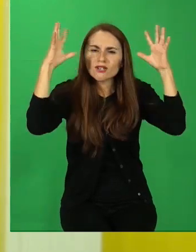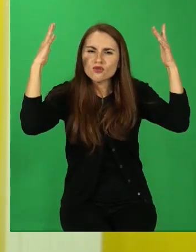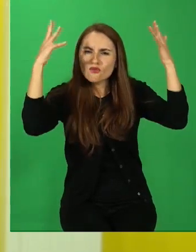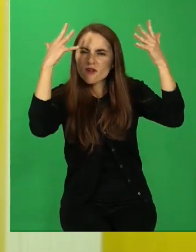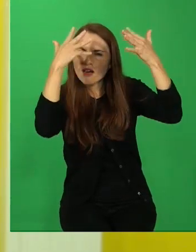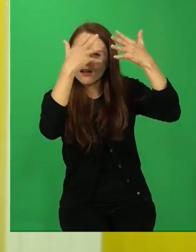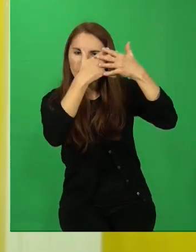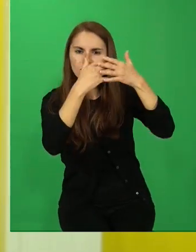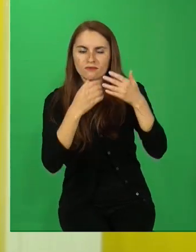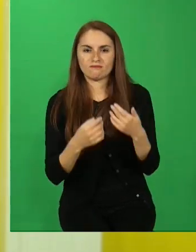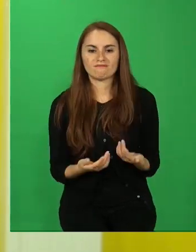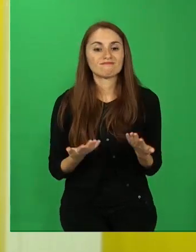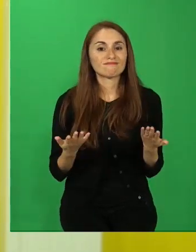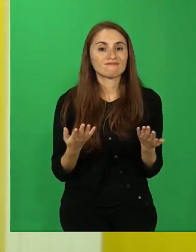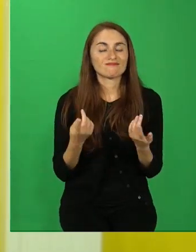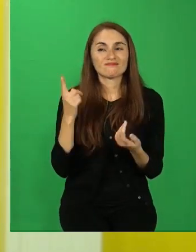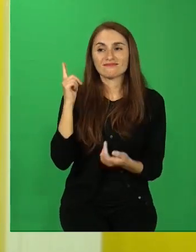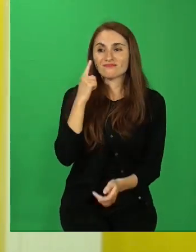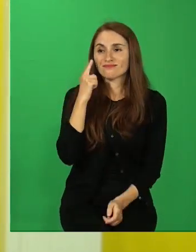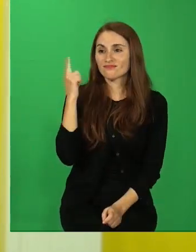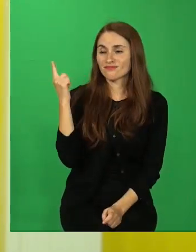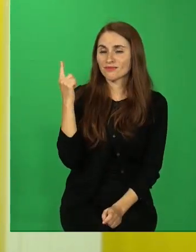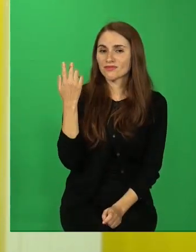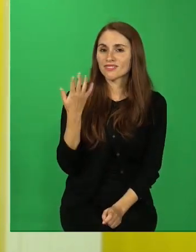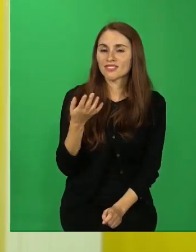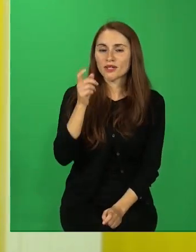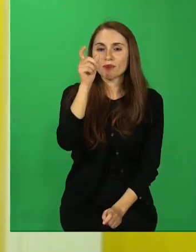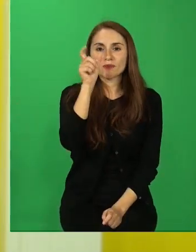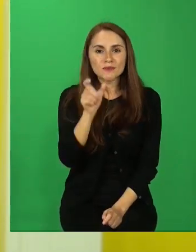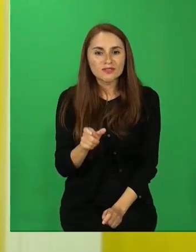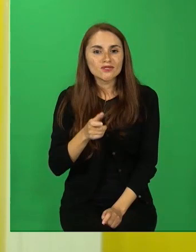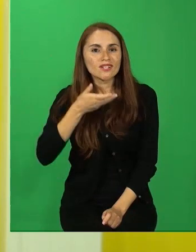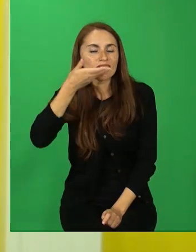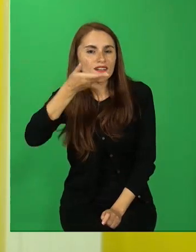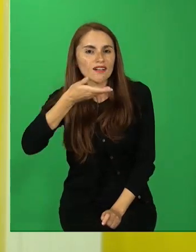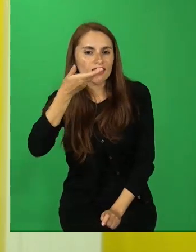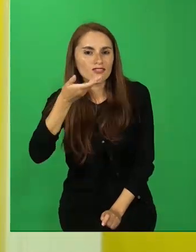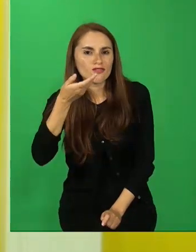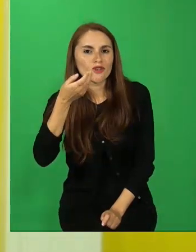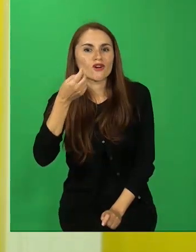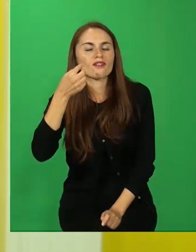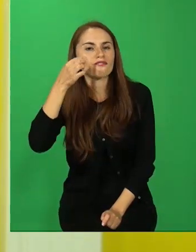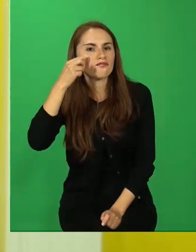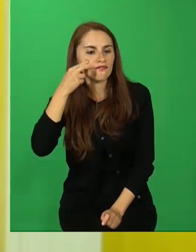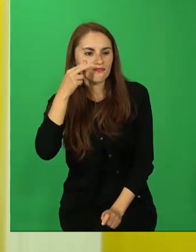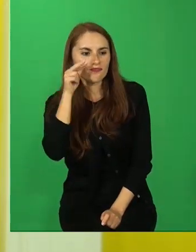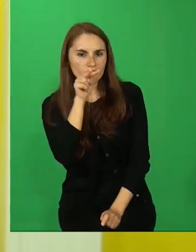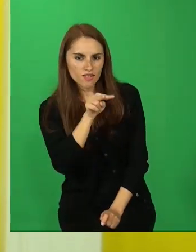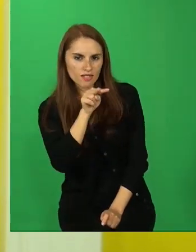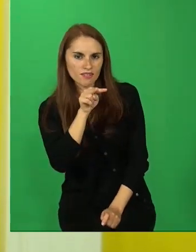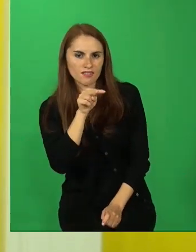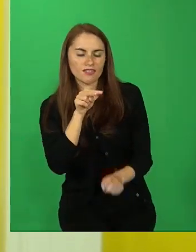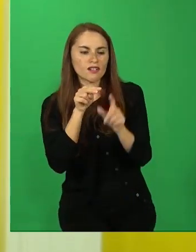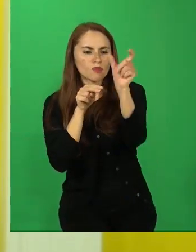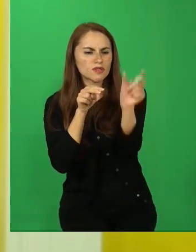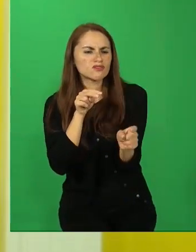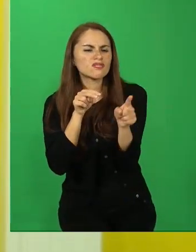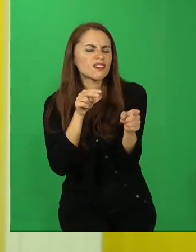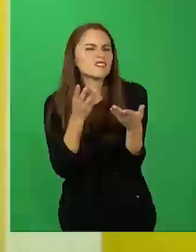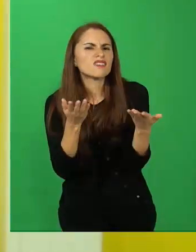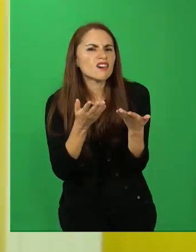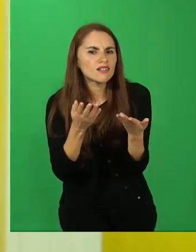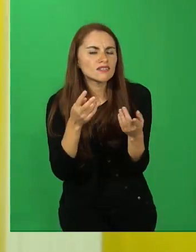entonces vemos claramente un narrador que es el narrador testigo, porque cuenta acerca de lo que él está